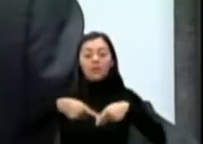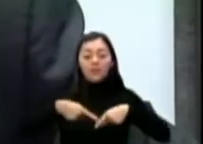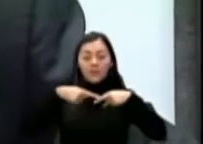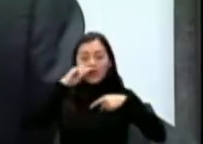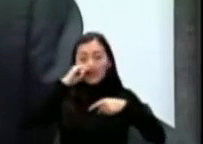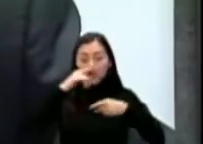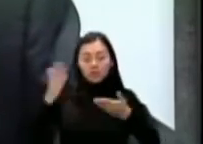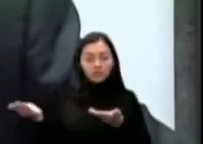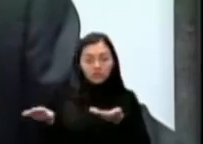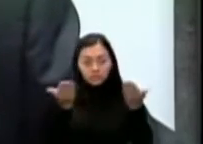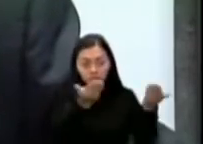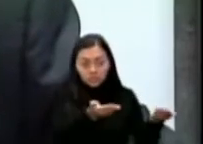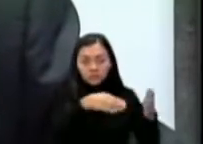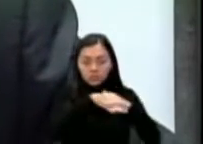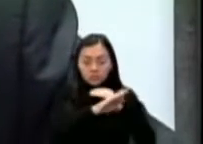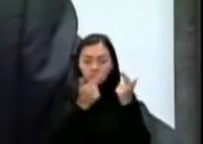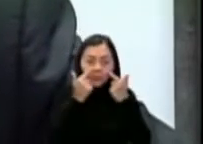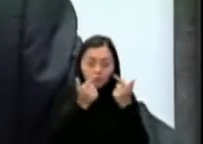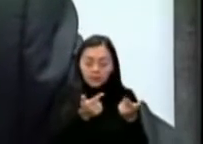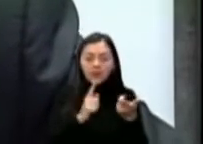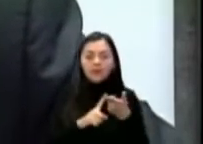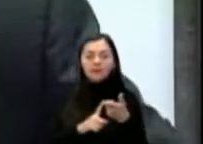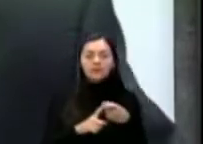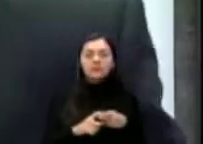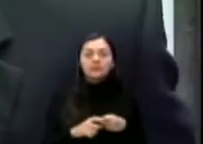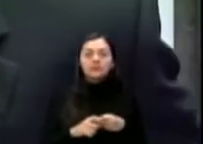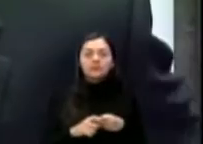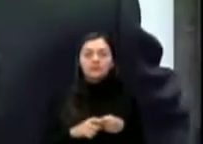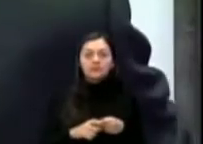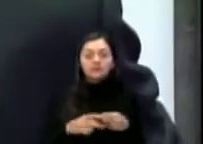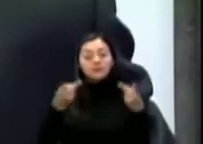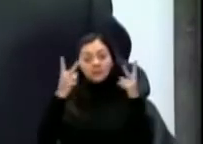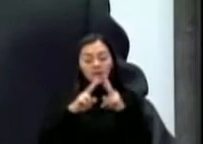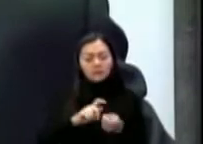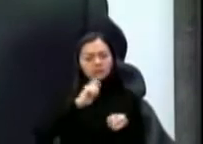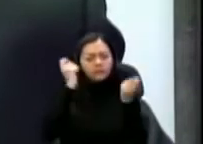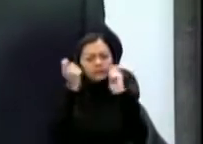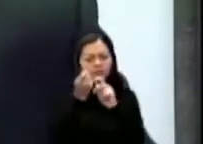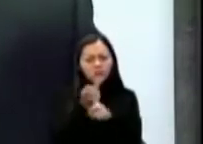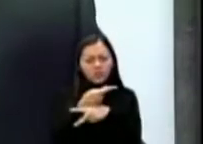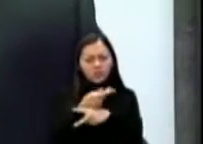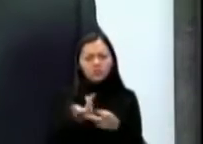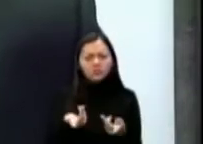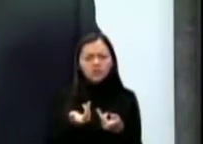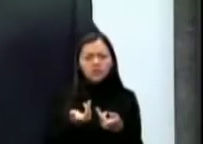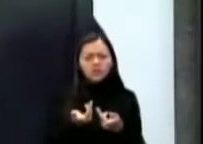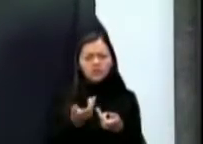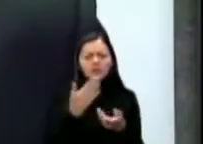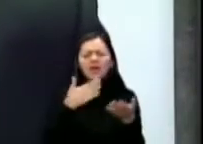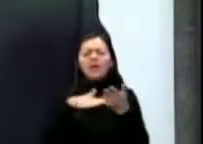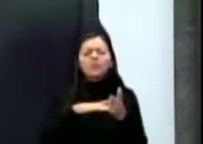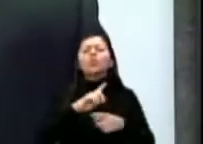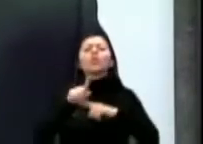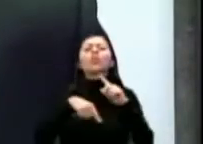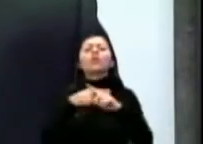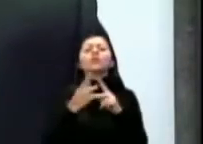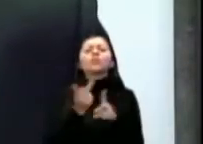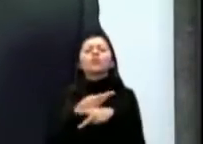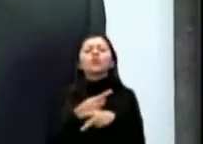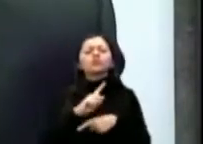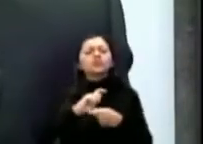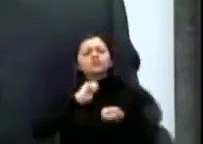nietos para nuestras bebidas y también para cambiar la matriz productiva cuando usted se plantea un cambio matriz productiva